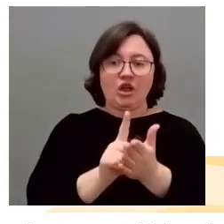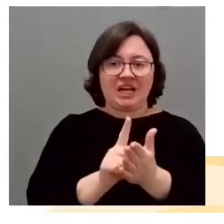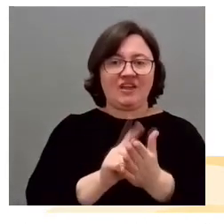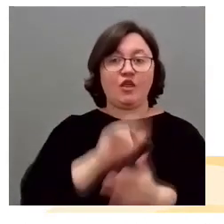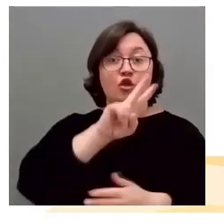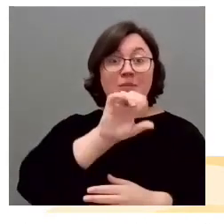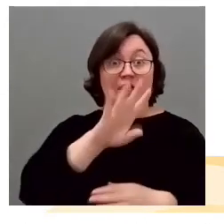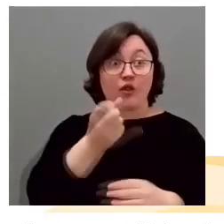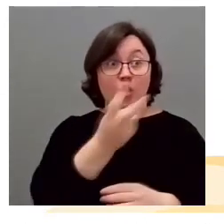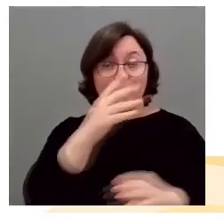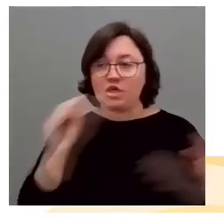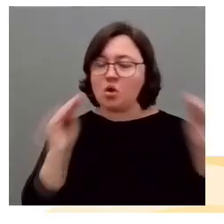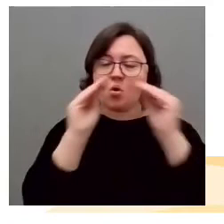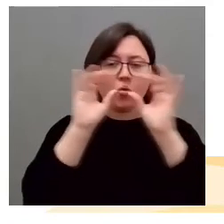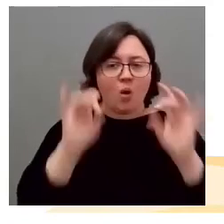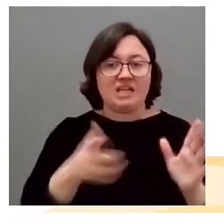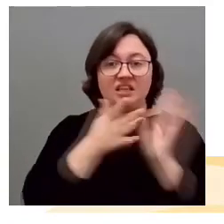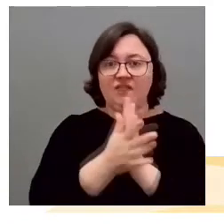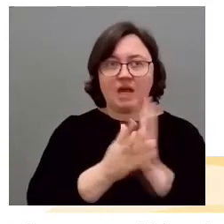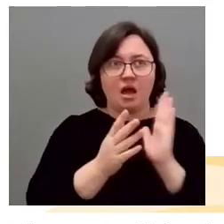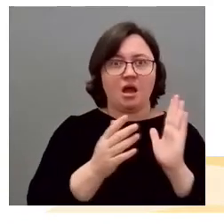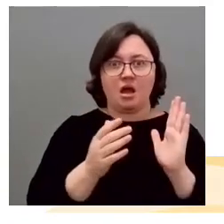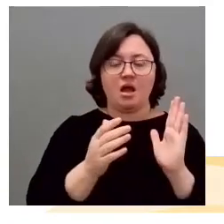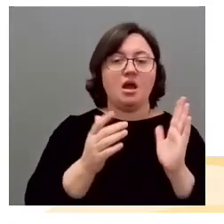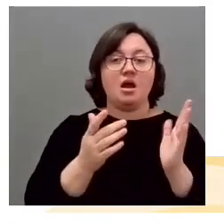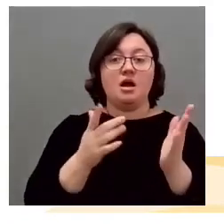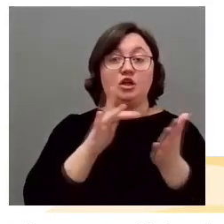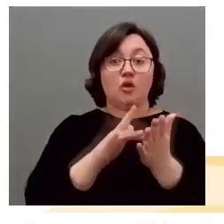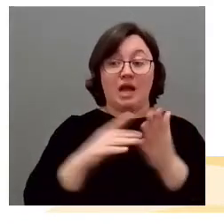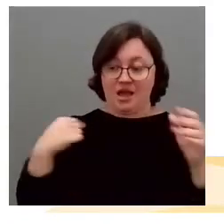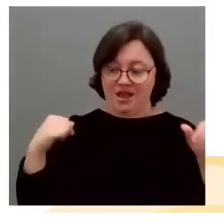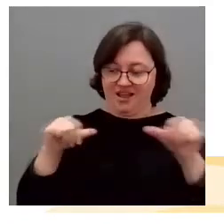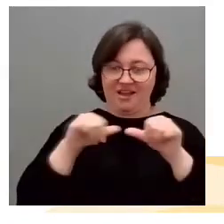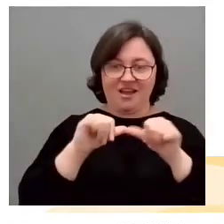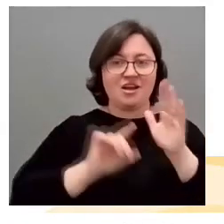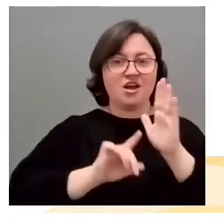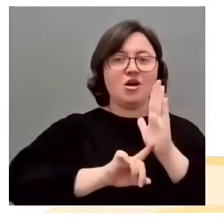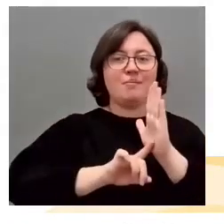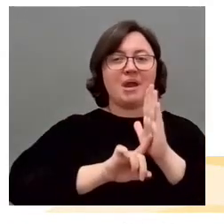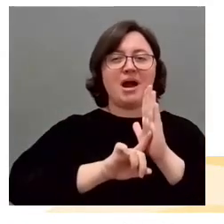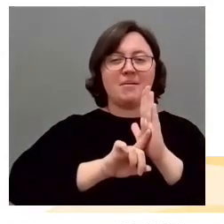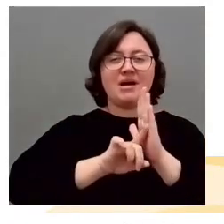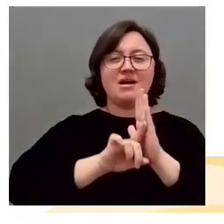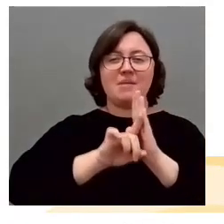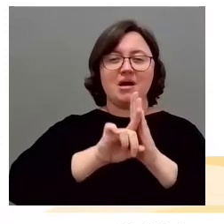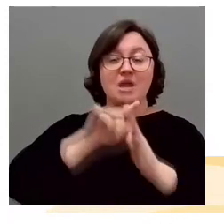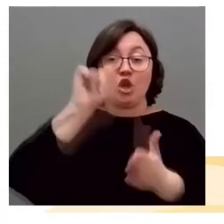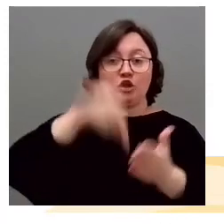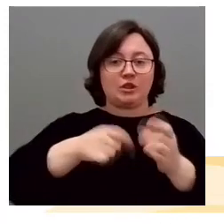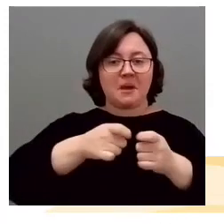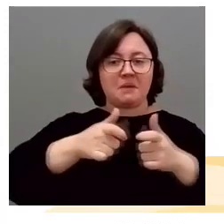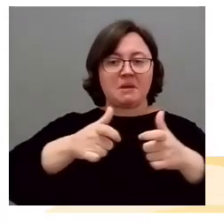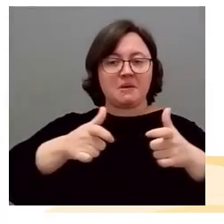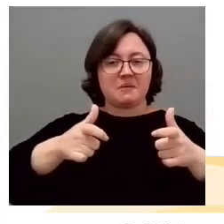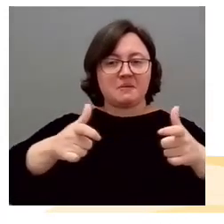del 2014, lo cual pone de manifiesto también que hemos celebrado durante estos años un crecimiento constante de la contratación de personas con